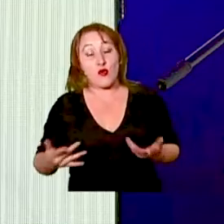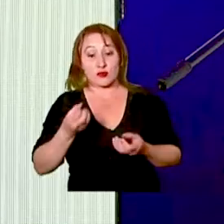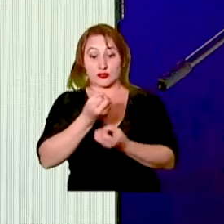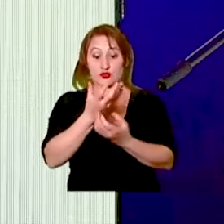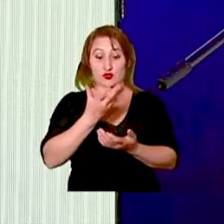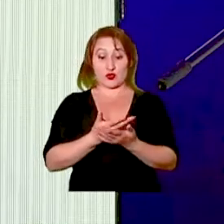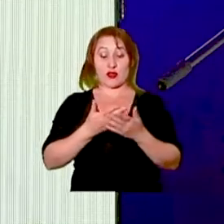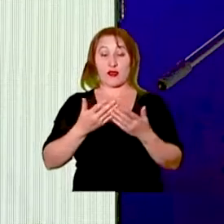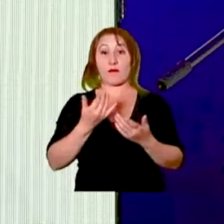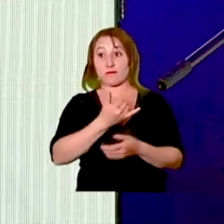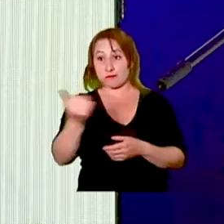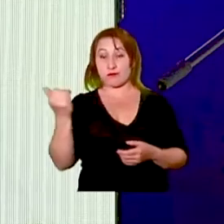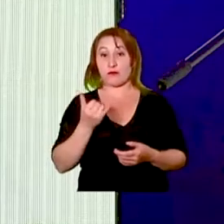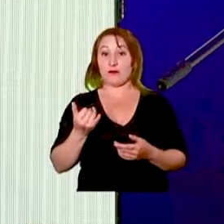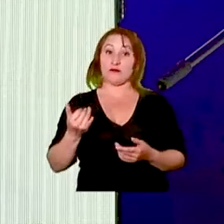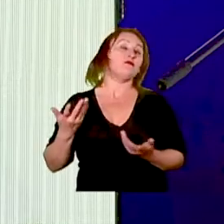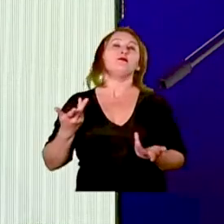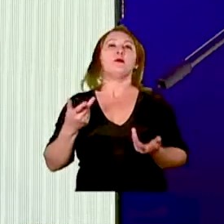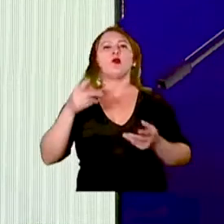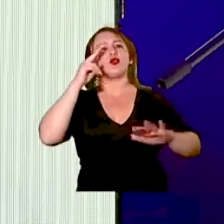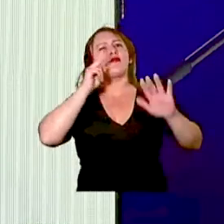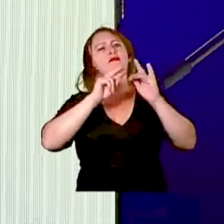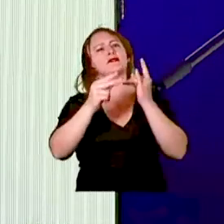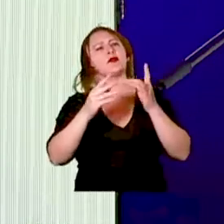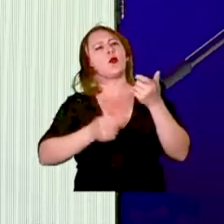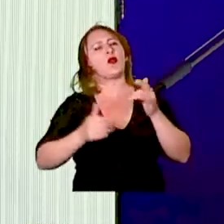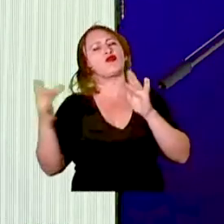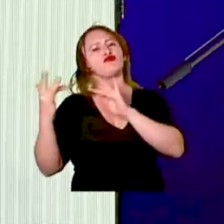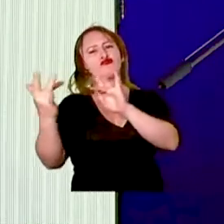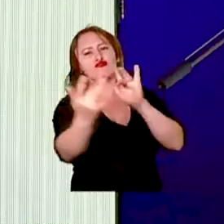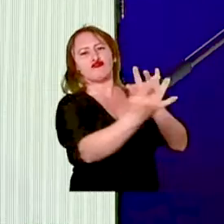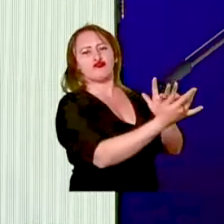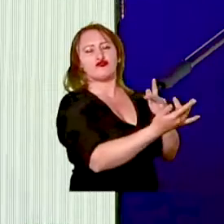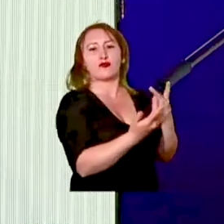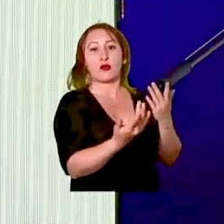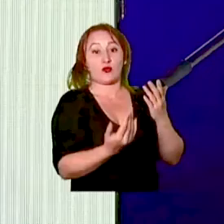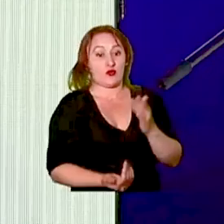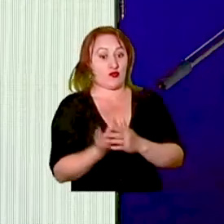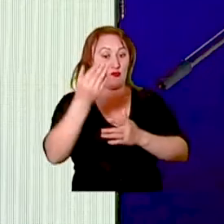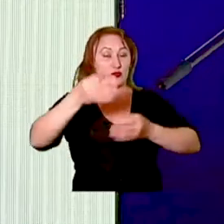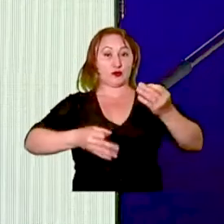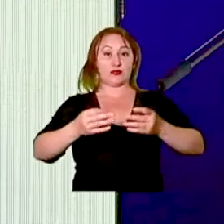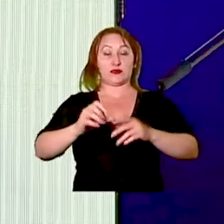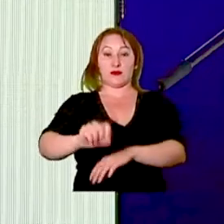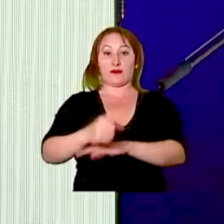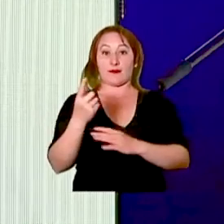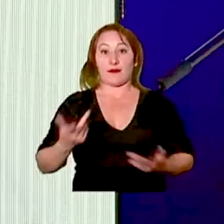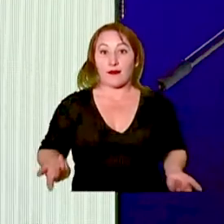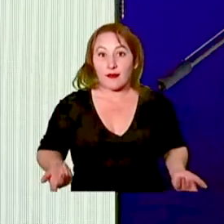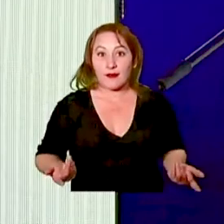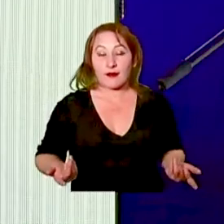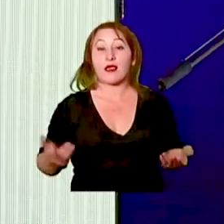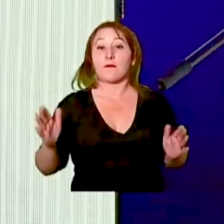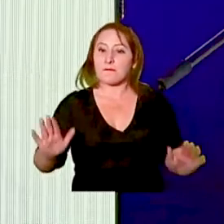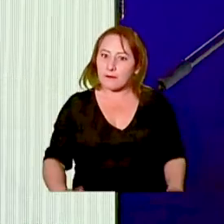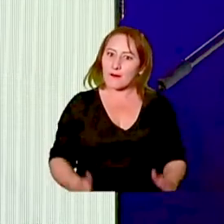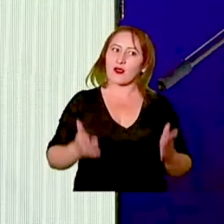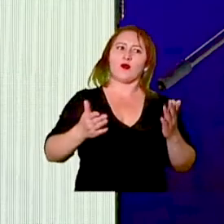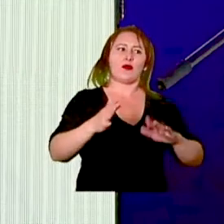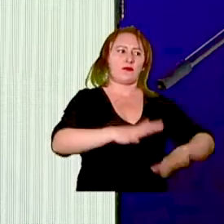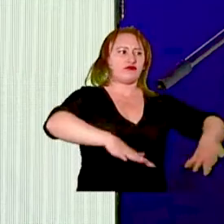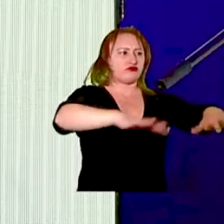desde el punto de vista físico, desde el punto de vista de la conectividad para la nueva justicia digital, mejorarle sus